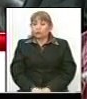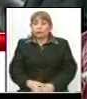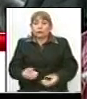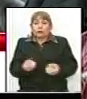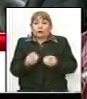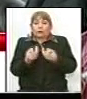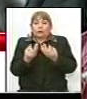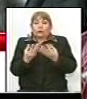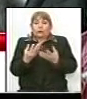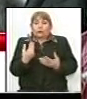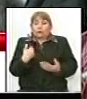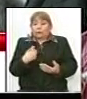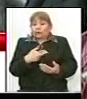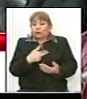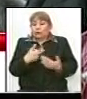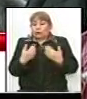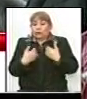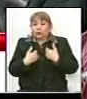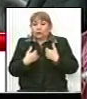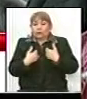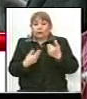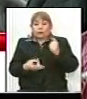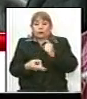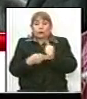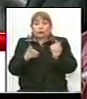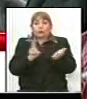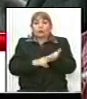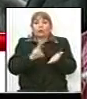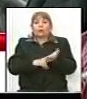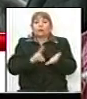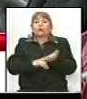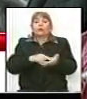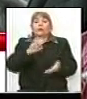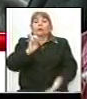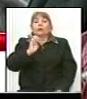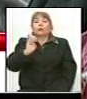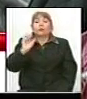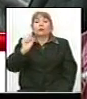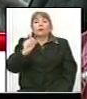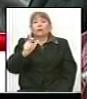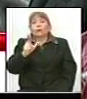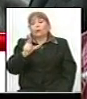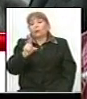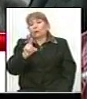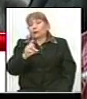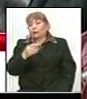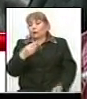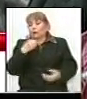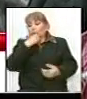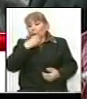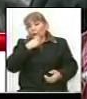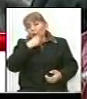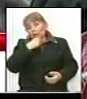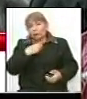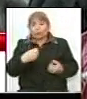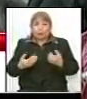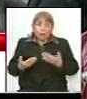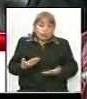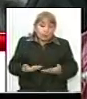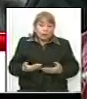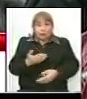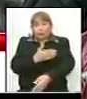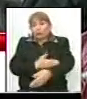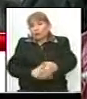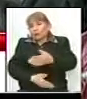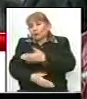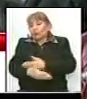nuestros adultos mayores tienen algún tipo de seguro de salud, ¿no? O sea, si estamos hablando de que vamos a envejecer con alguna enfermedad, con alguna